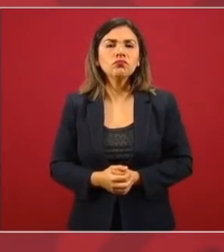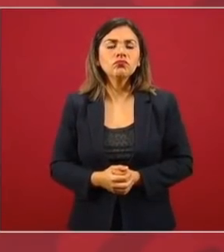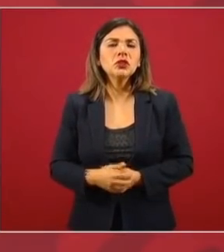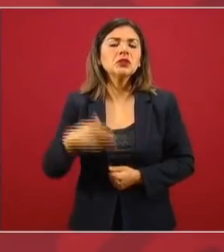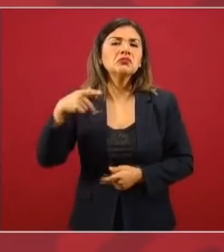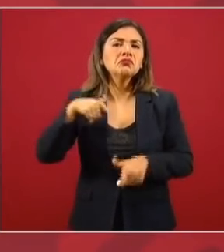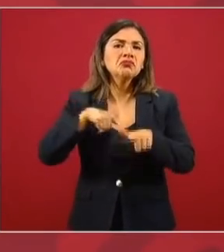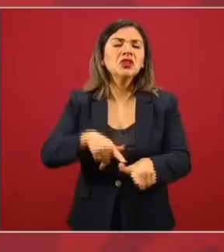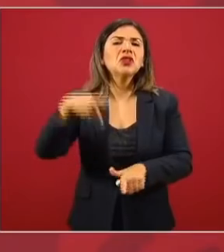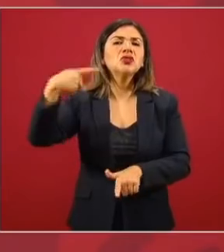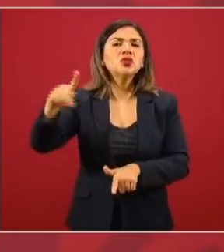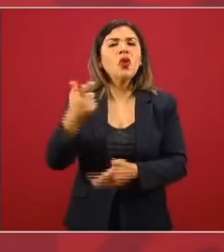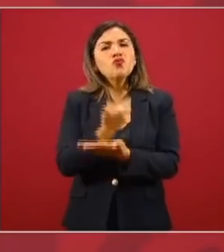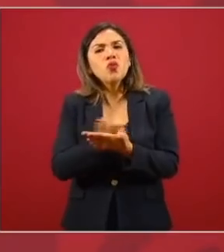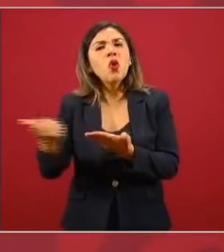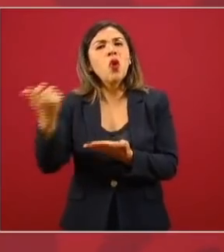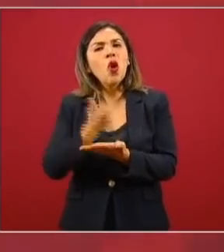posturas y sus ingresos.